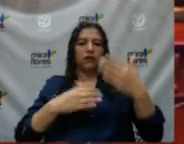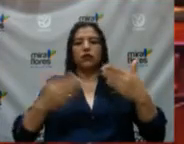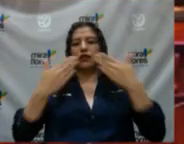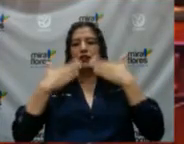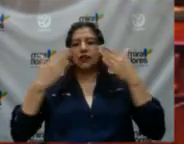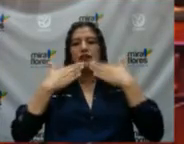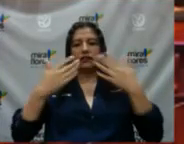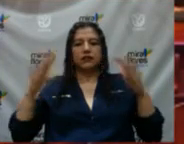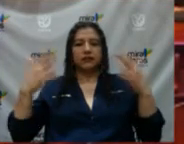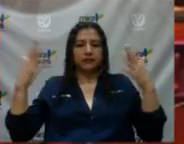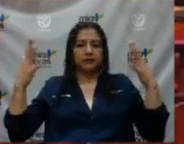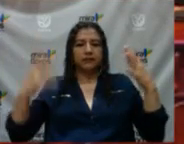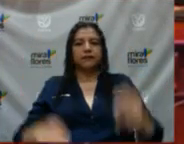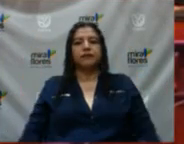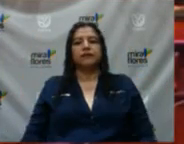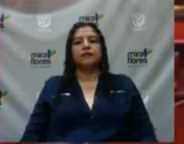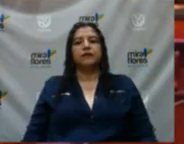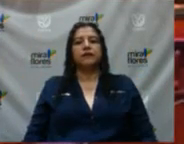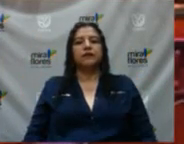gracias.